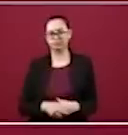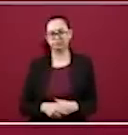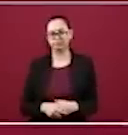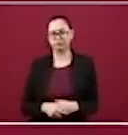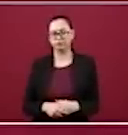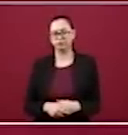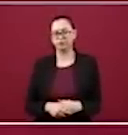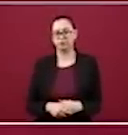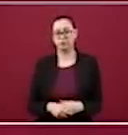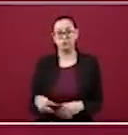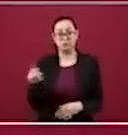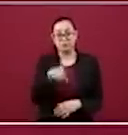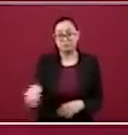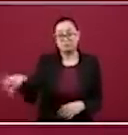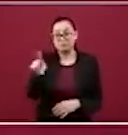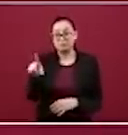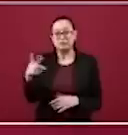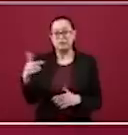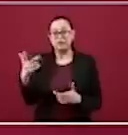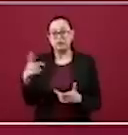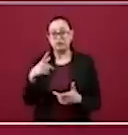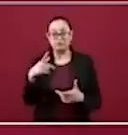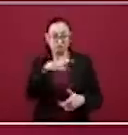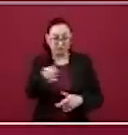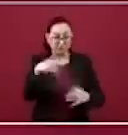muy leguleyos, con todo respeto.